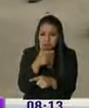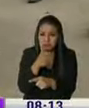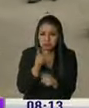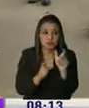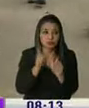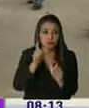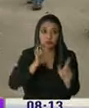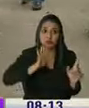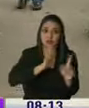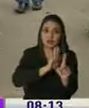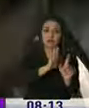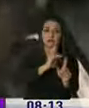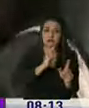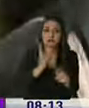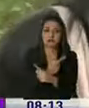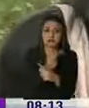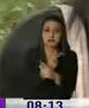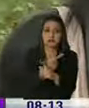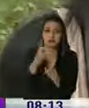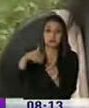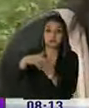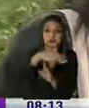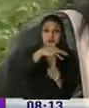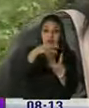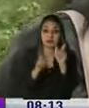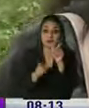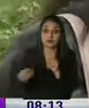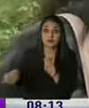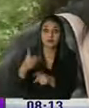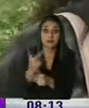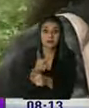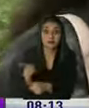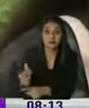a quienes pasan por el sector. Es el parque de los delincuentes,